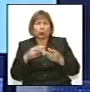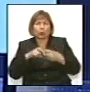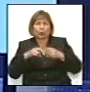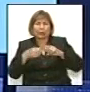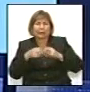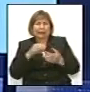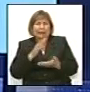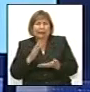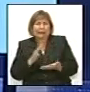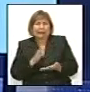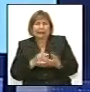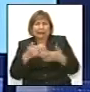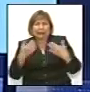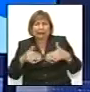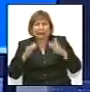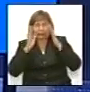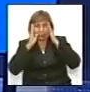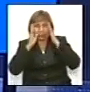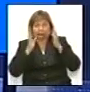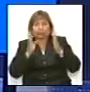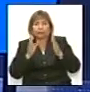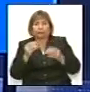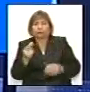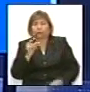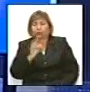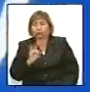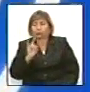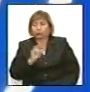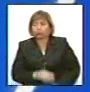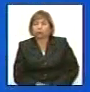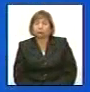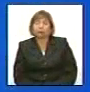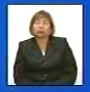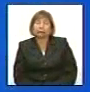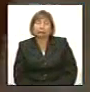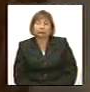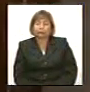que requieren ser atendidos con urgencia.